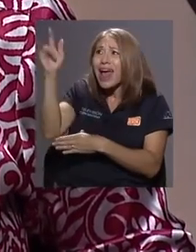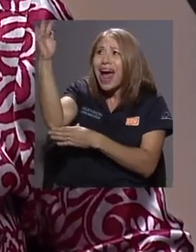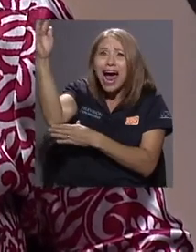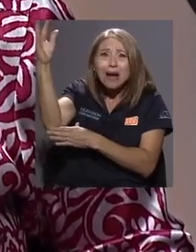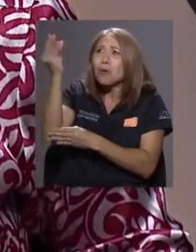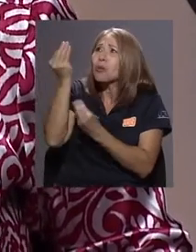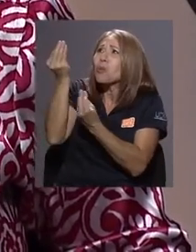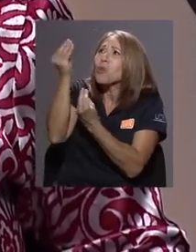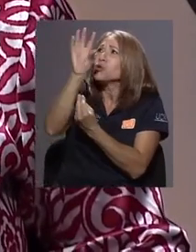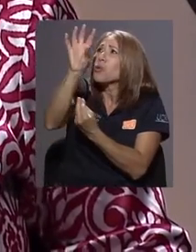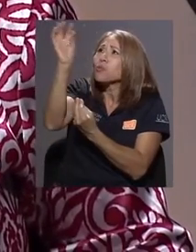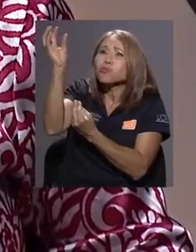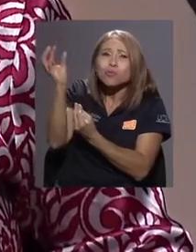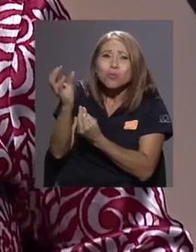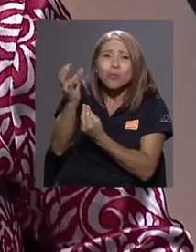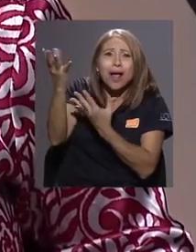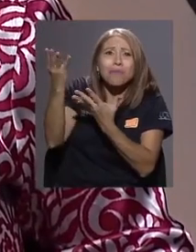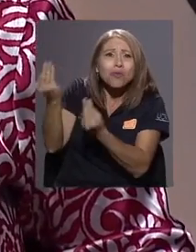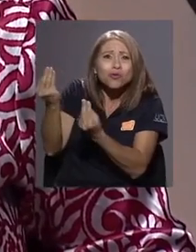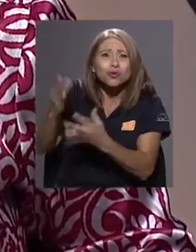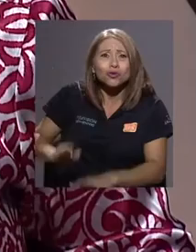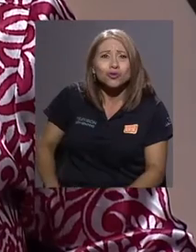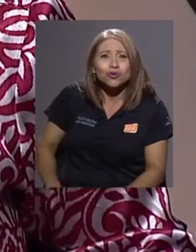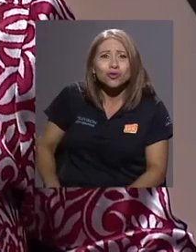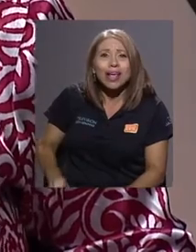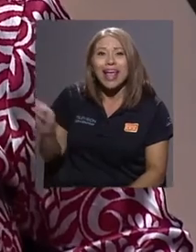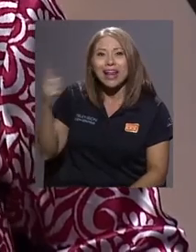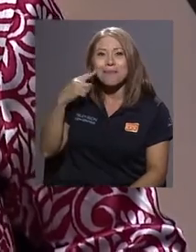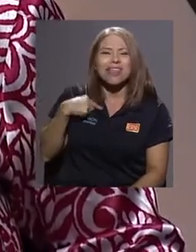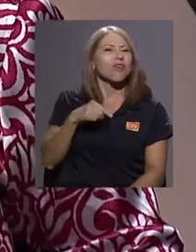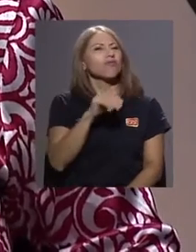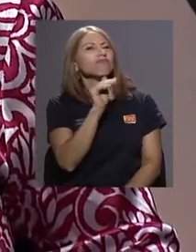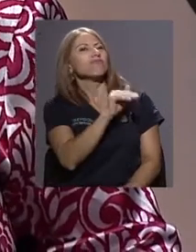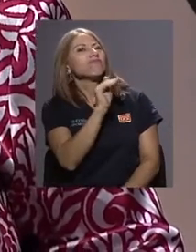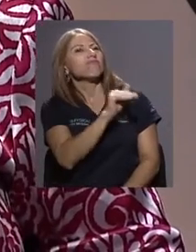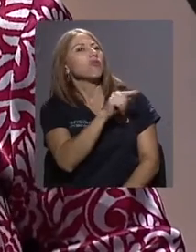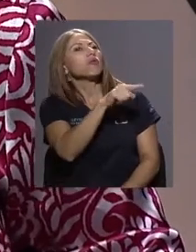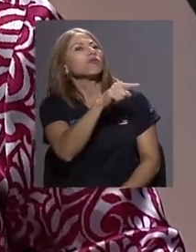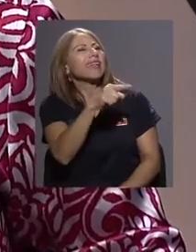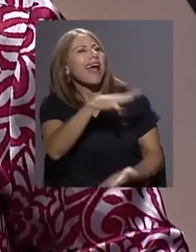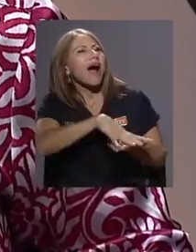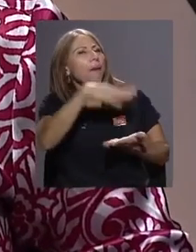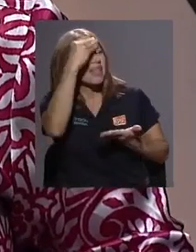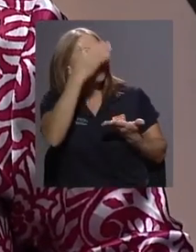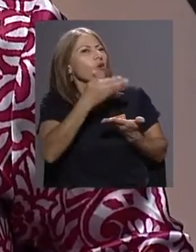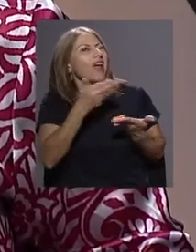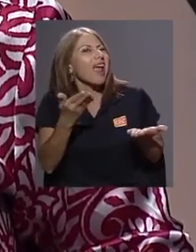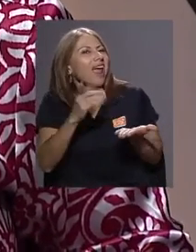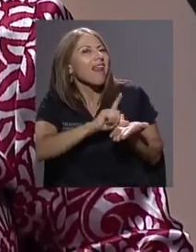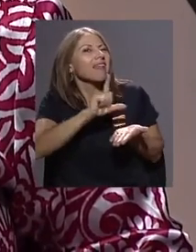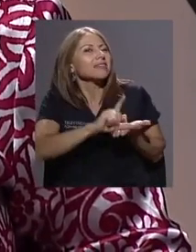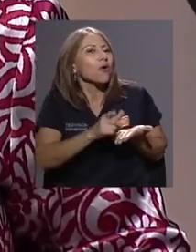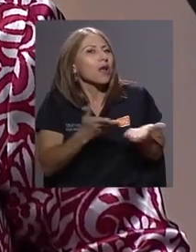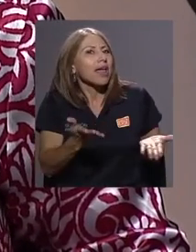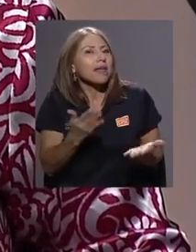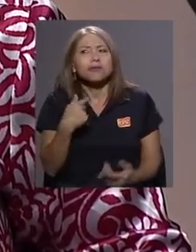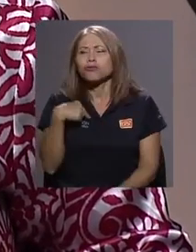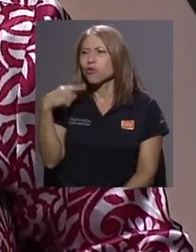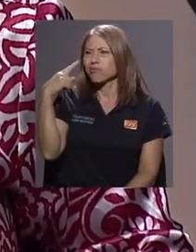me ayuda que te dejo esa enseñanza tuvimos hasta el momento yo no lo había pensado y dije